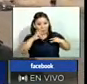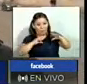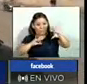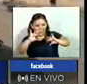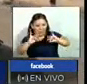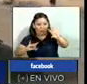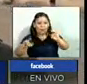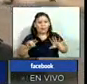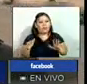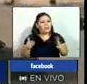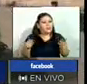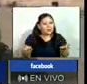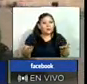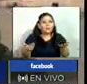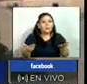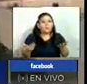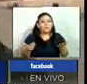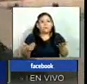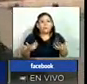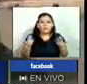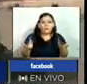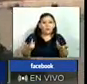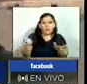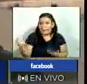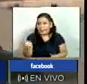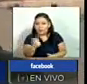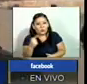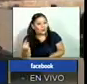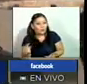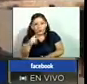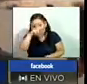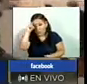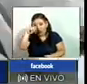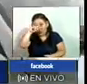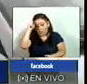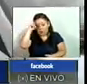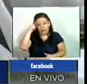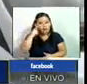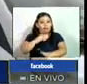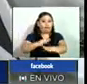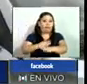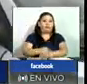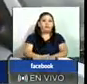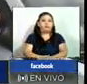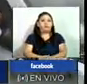la cual por falta de elementos de proteínas presionadas compañeros y compañeros se están contagiando